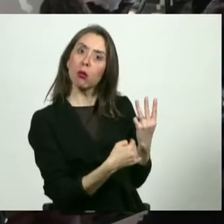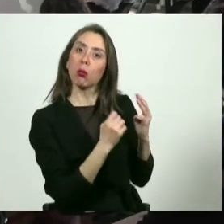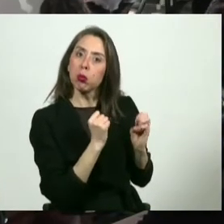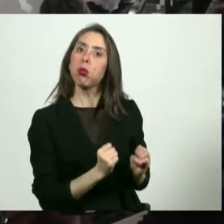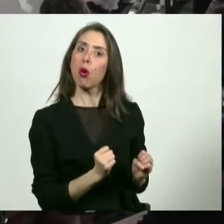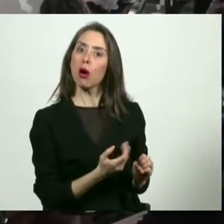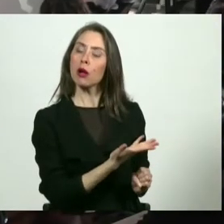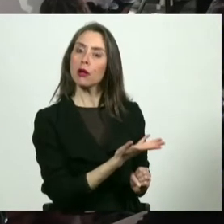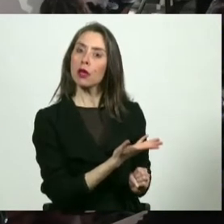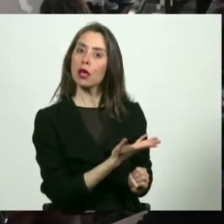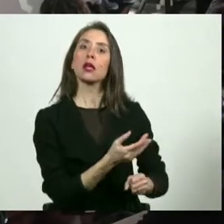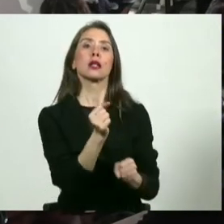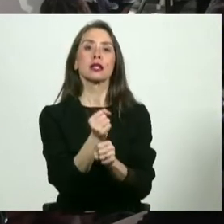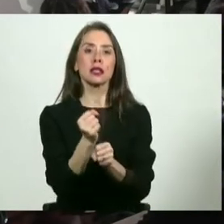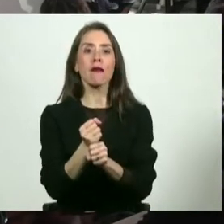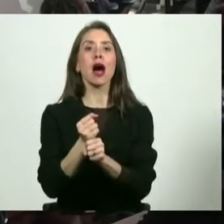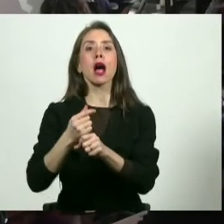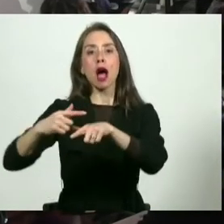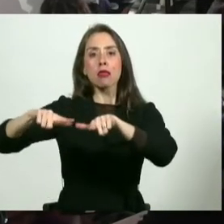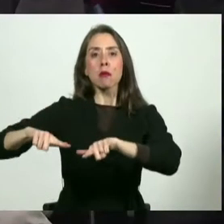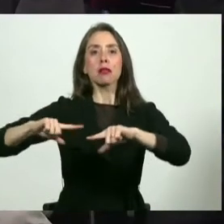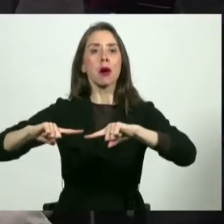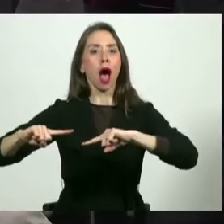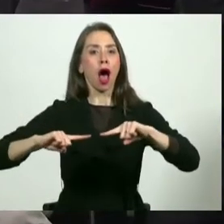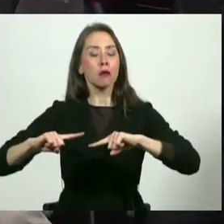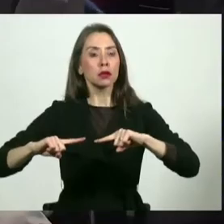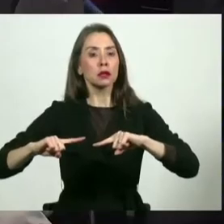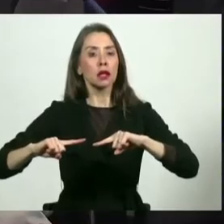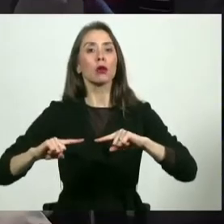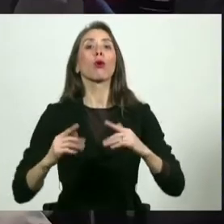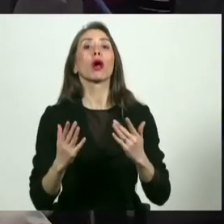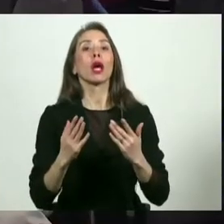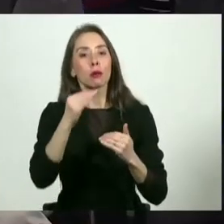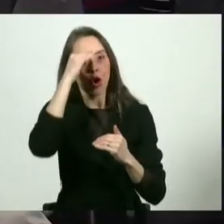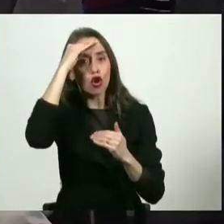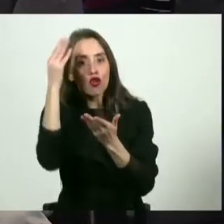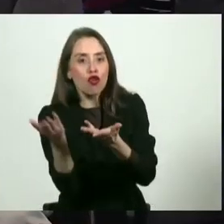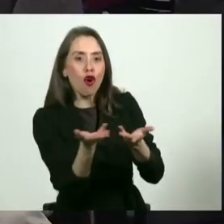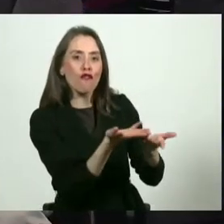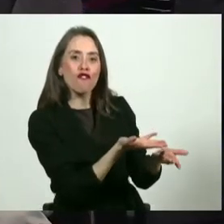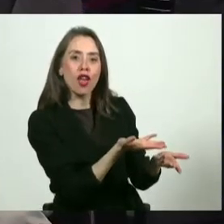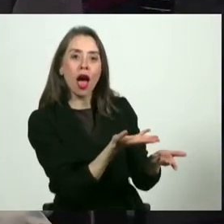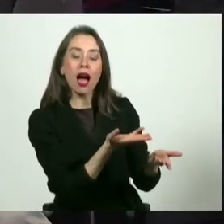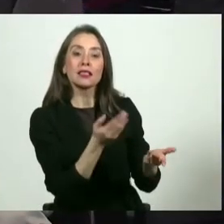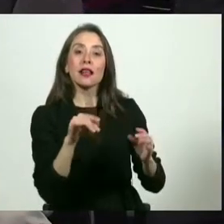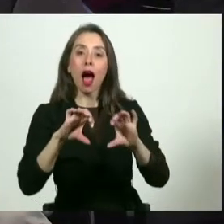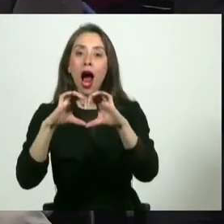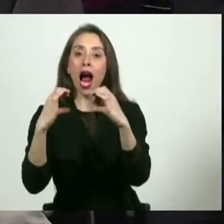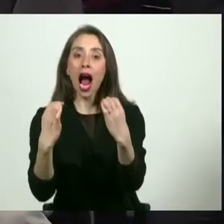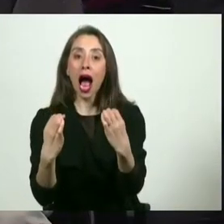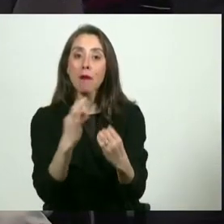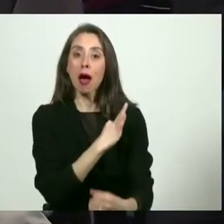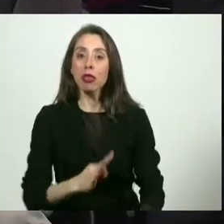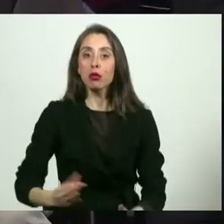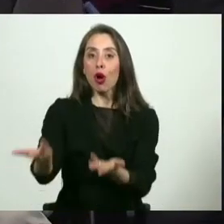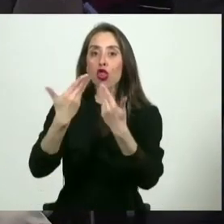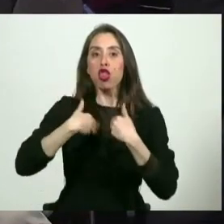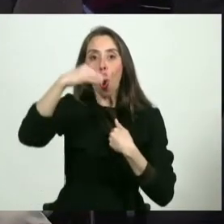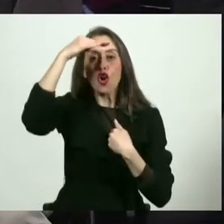capacidad para estar en el área administrativa. Y todo se basó en la confianza, o sea, la confianza que nos dio la Cámara para decir,